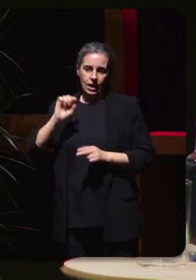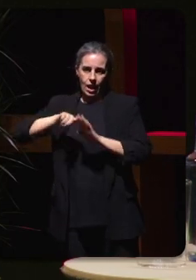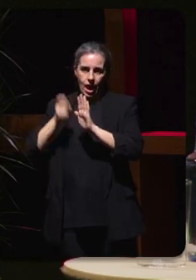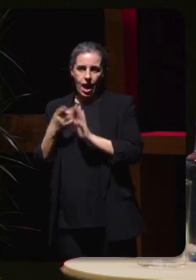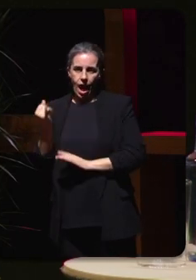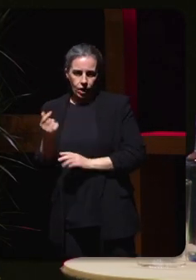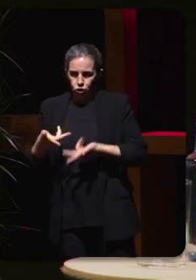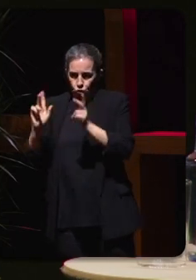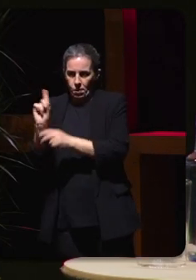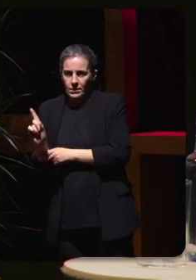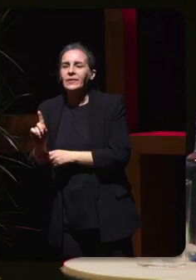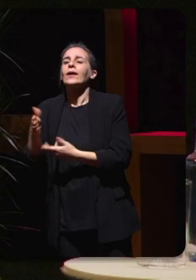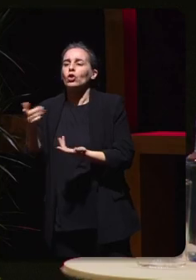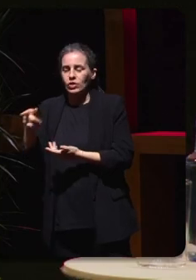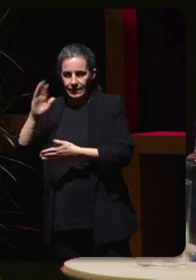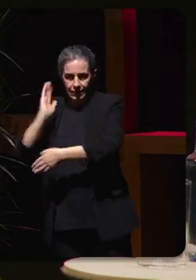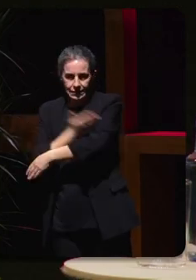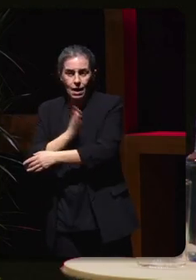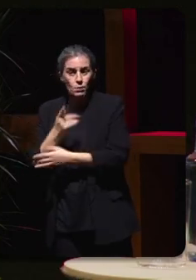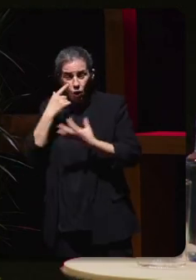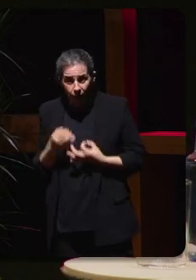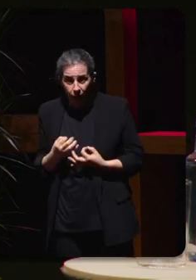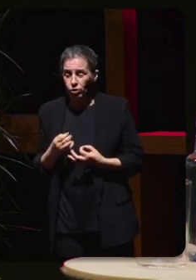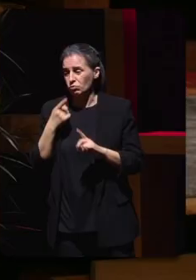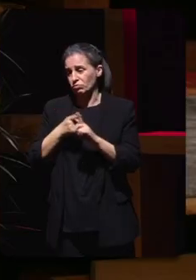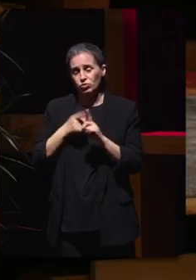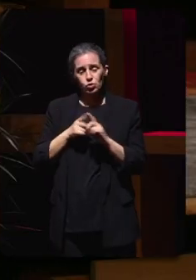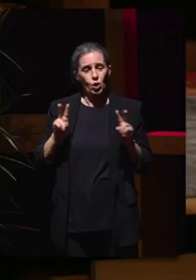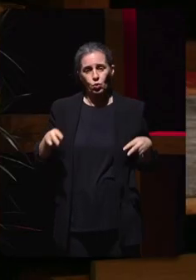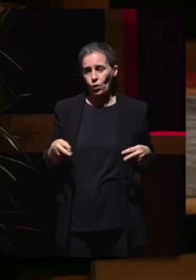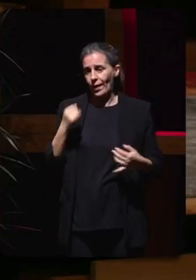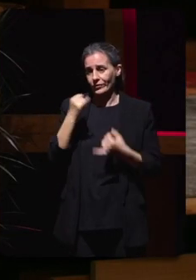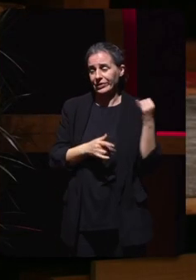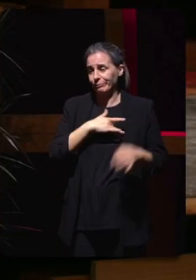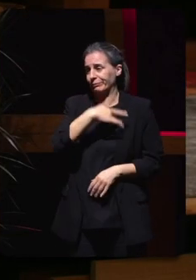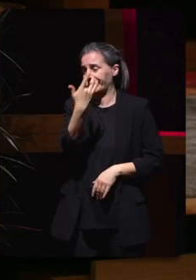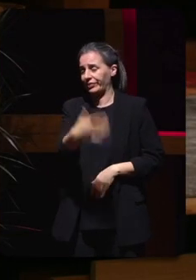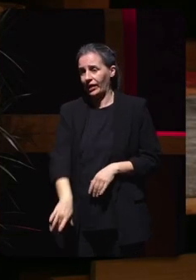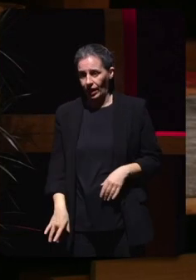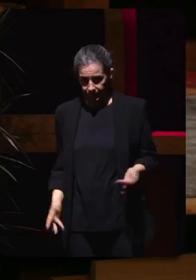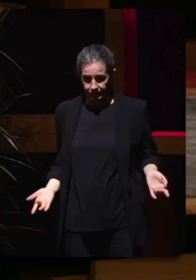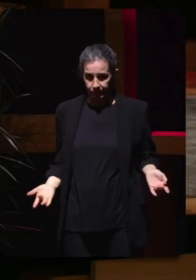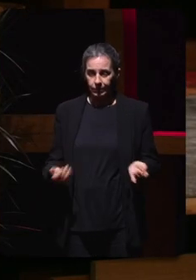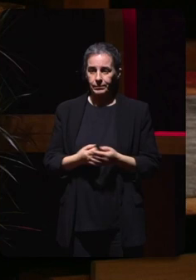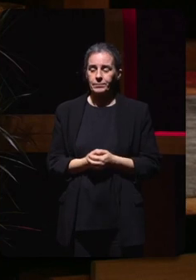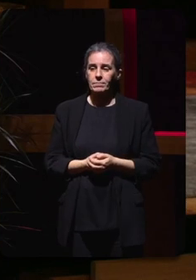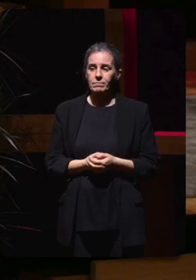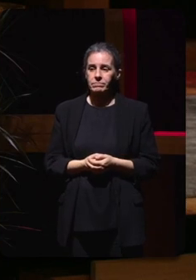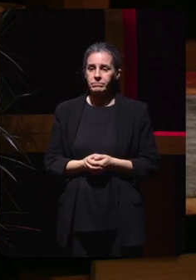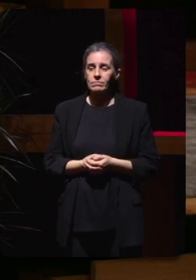que lo castiga, pero no se usa prácticamente nunca, ¿no? O sea que la impunidad generalmente es, en fin,